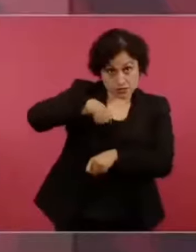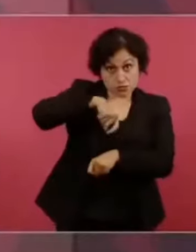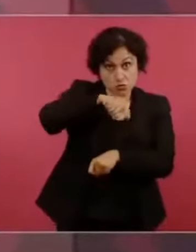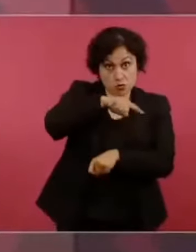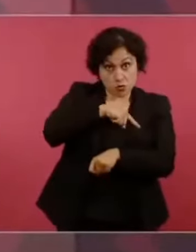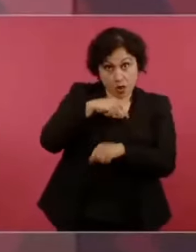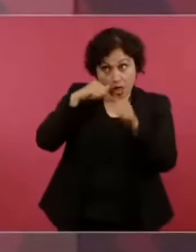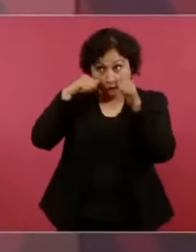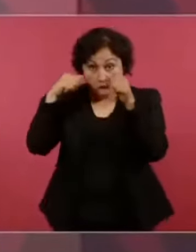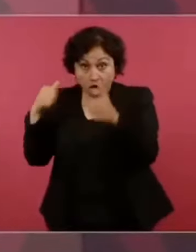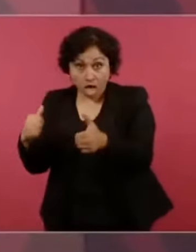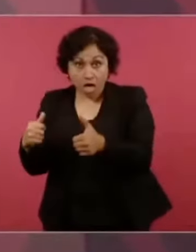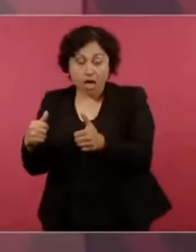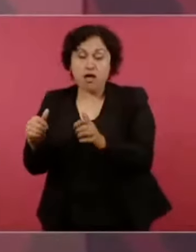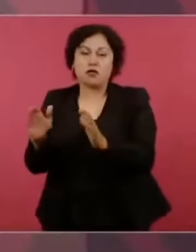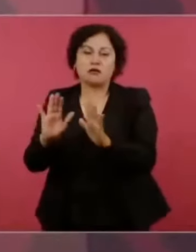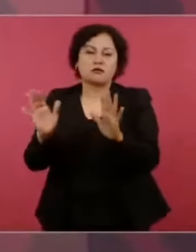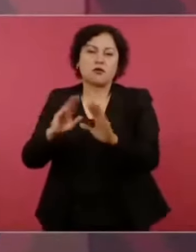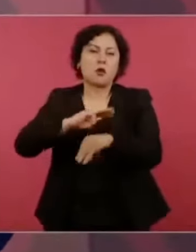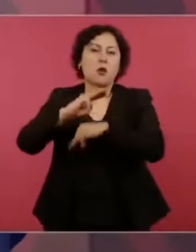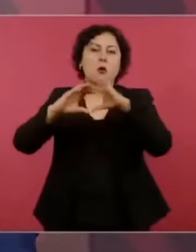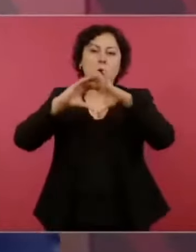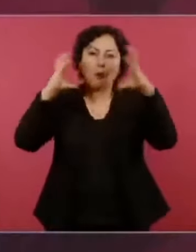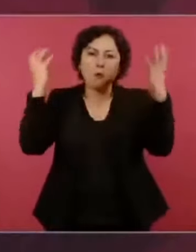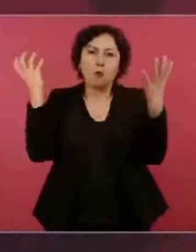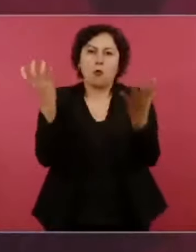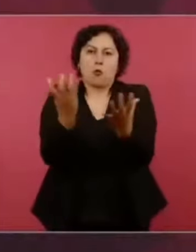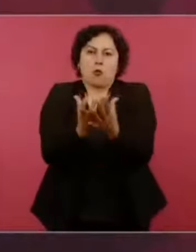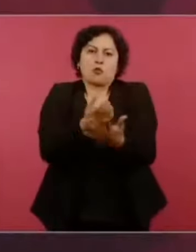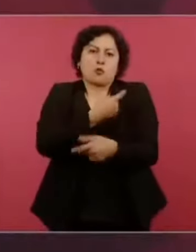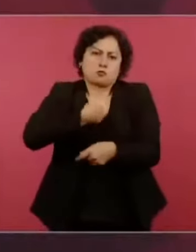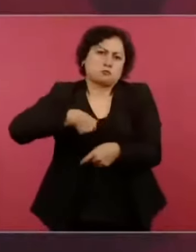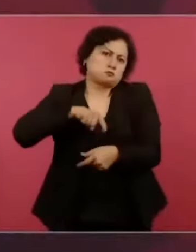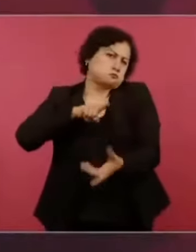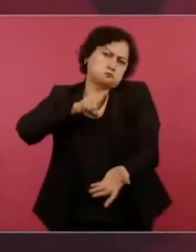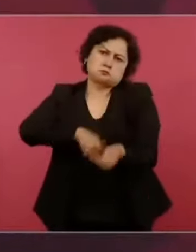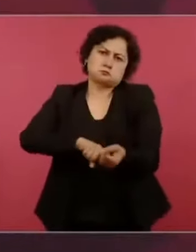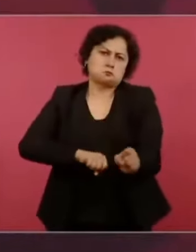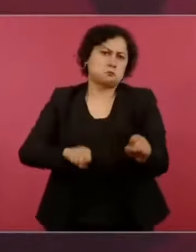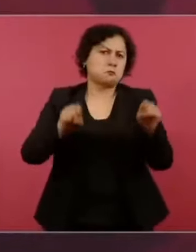lo que sucede en el mundo. Este caso,